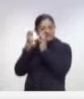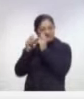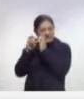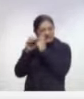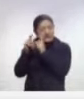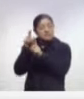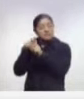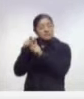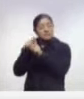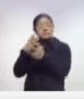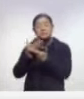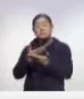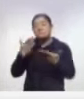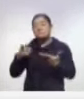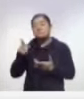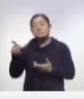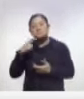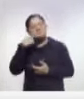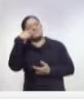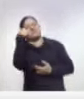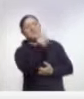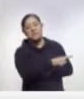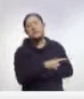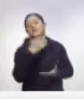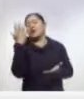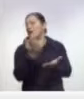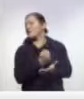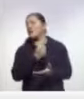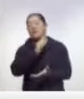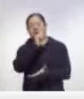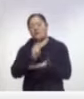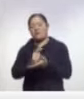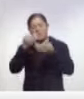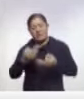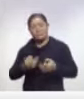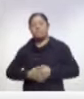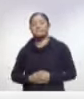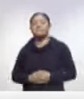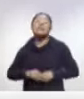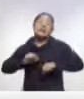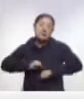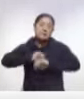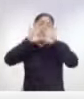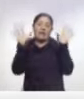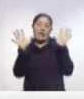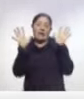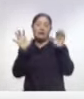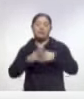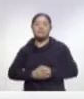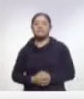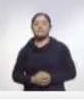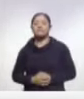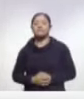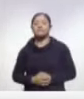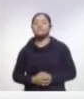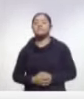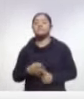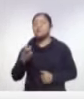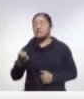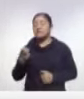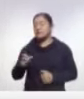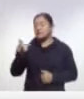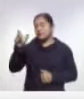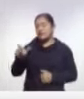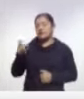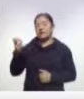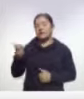ganó a la CONADE con esta demanda ante las leyes supremas. Por supuesto, este reparo moral y